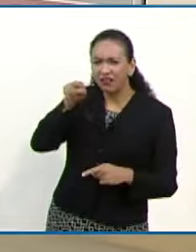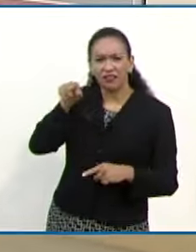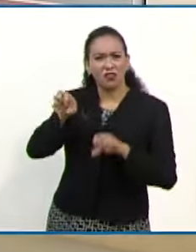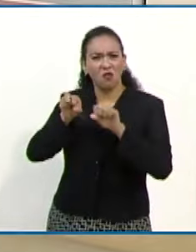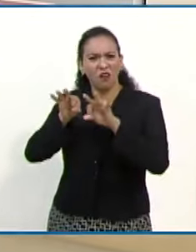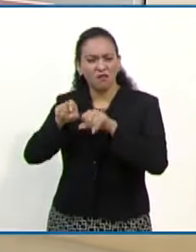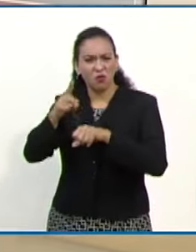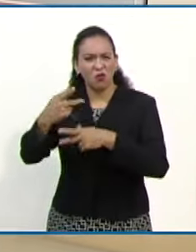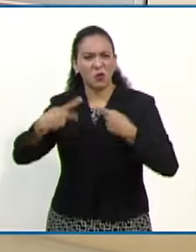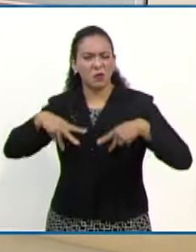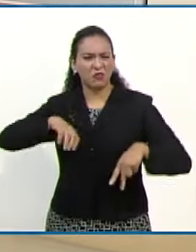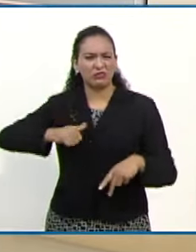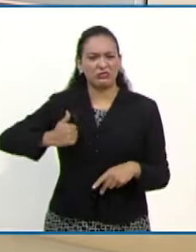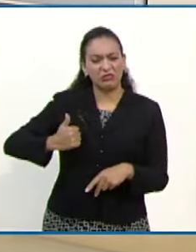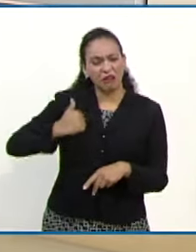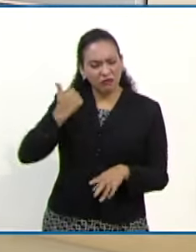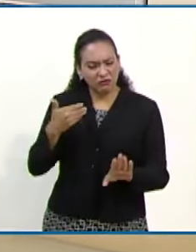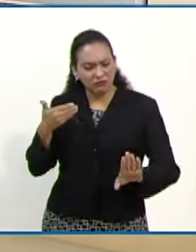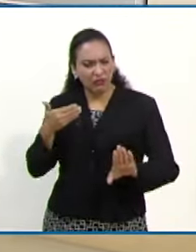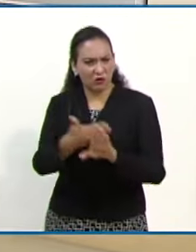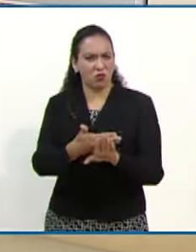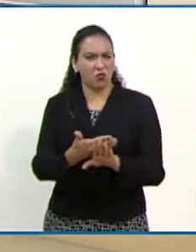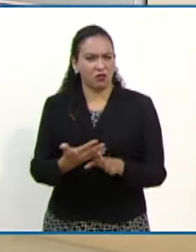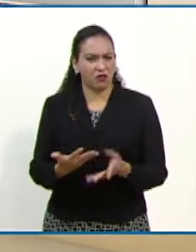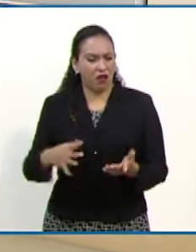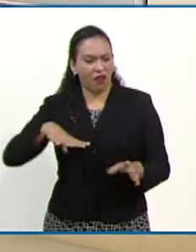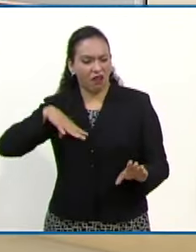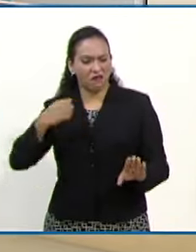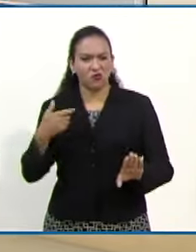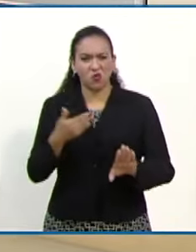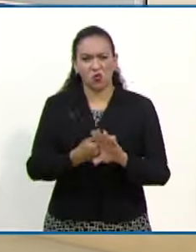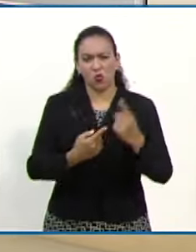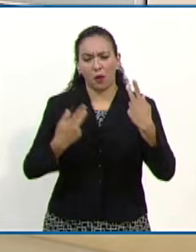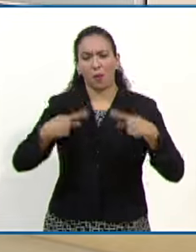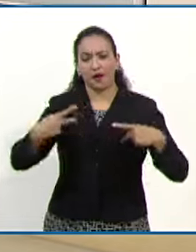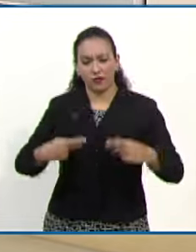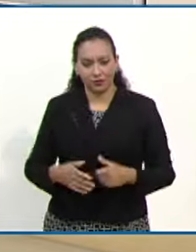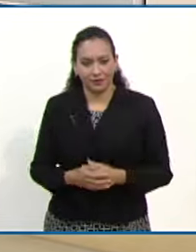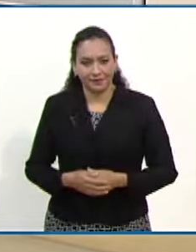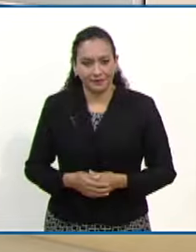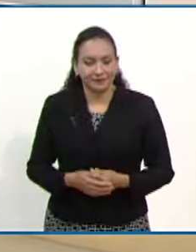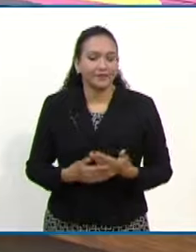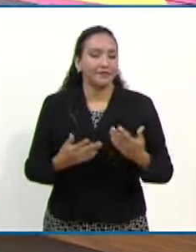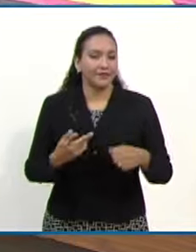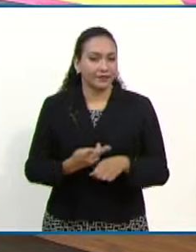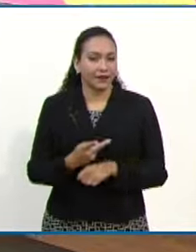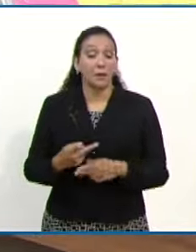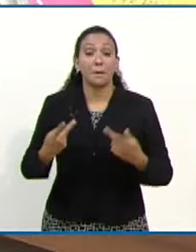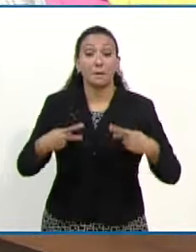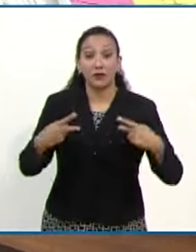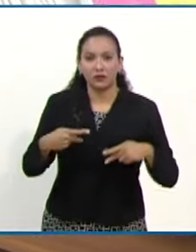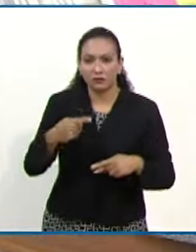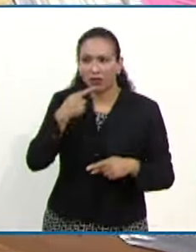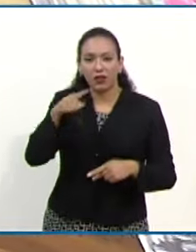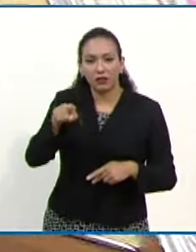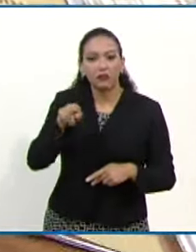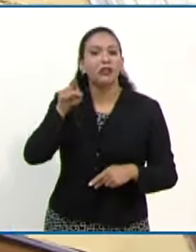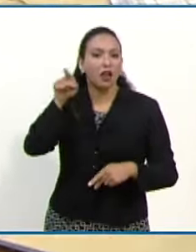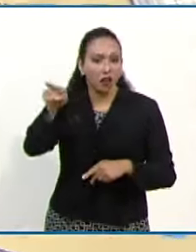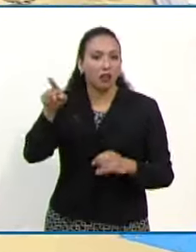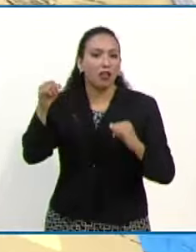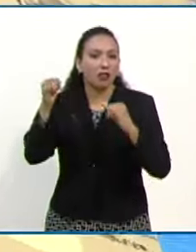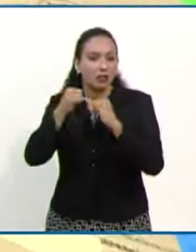Pablo Gómez Fierro explicó que, al igual que el juicio de amparo, la suspensión ha evolucionado, pues ya no solo permite neutralizar